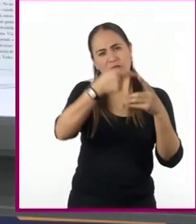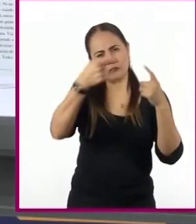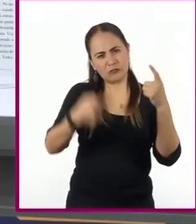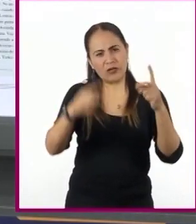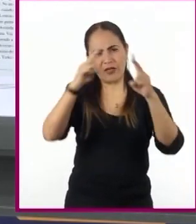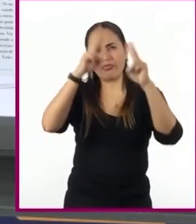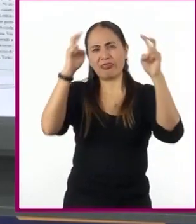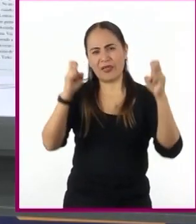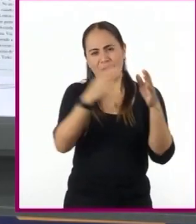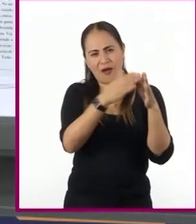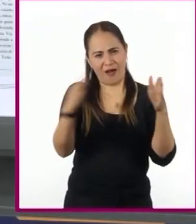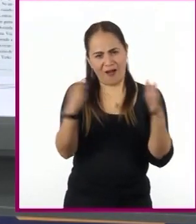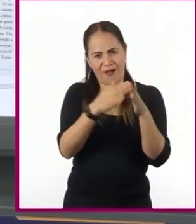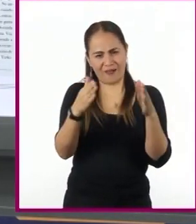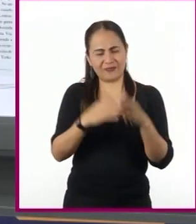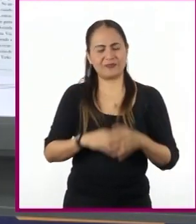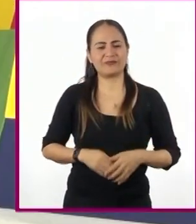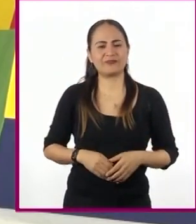ambientadas en esta época.